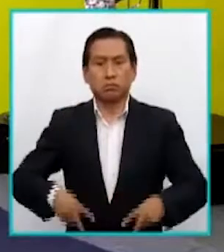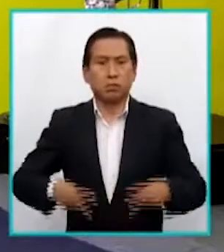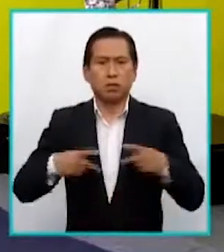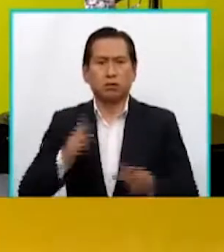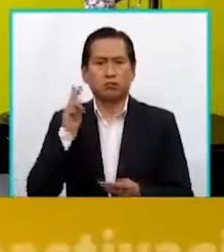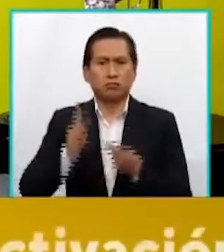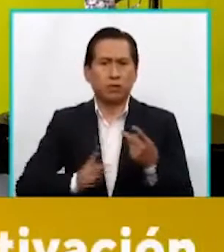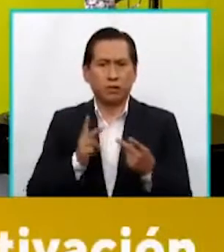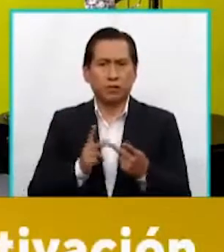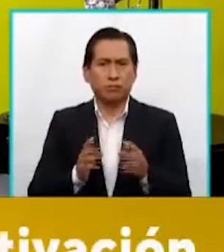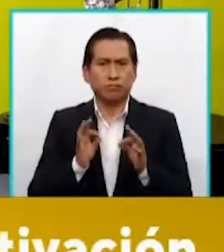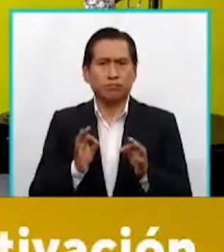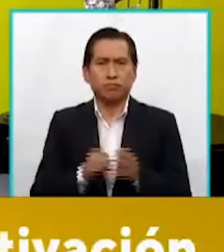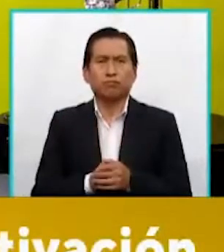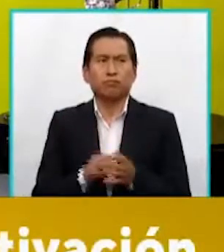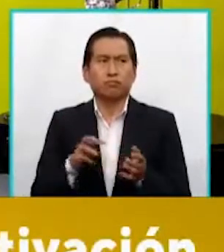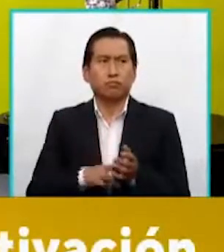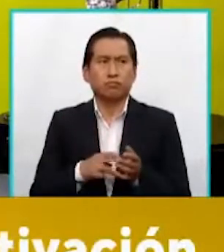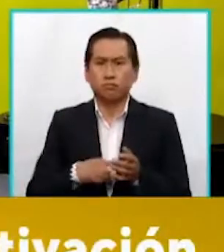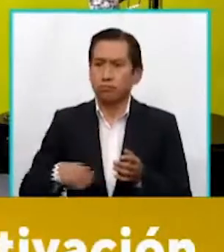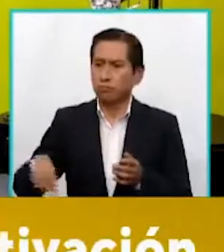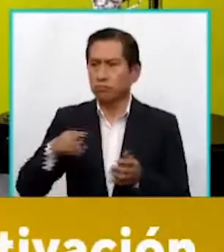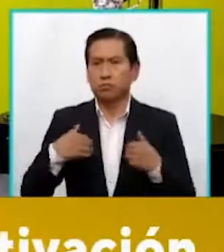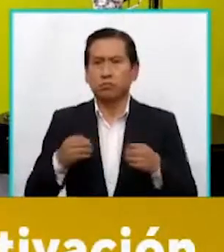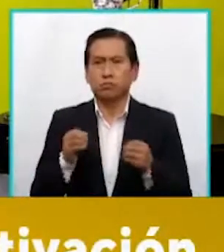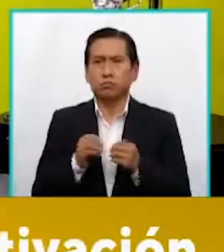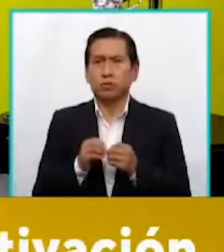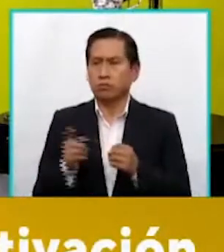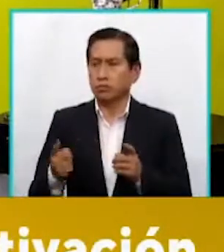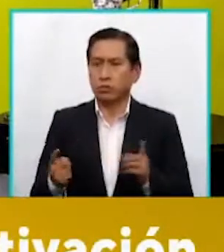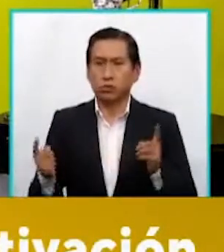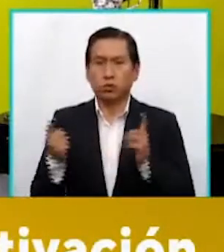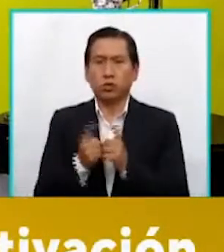perfecta que nos, nos da un encuentro,